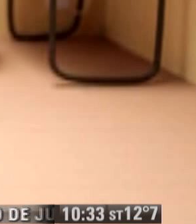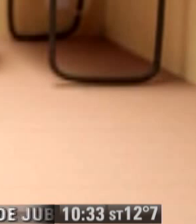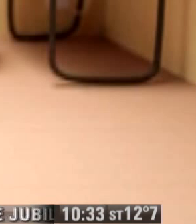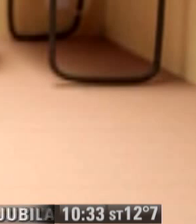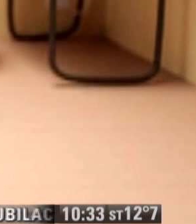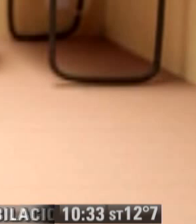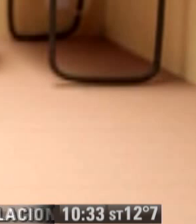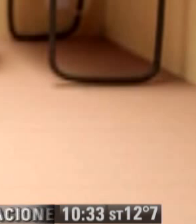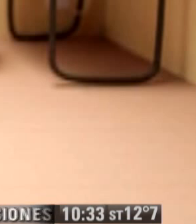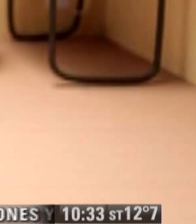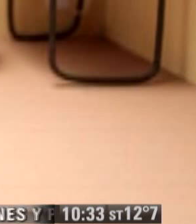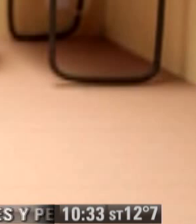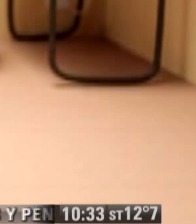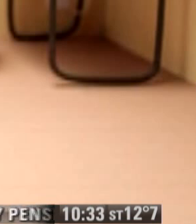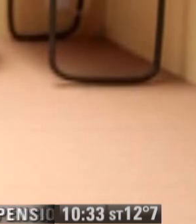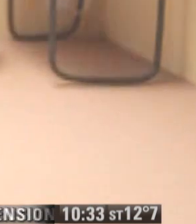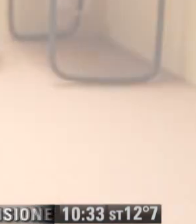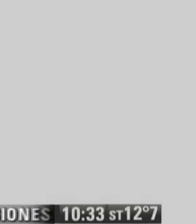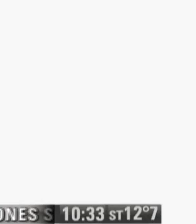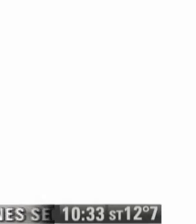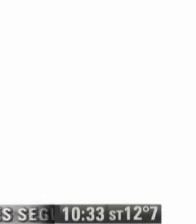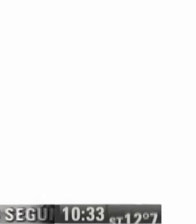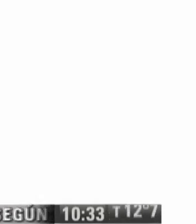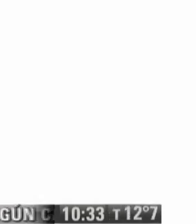Vos, ¿qué haces cuando se te rompe un juguete?